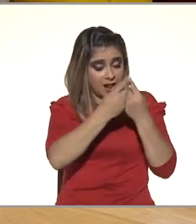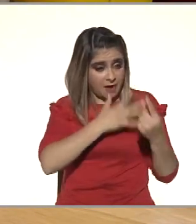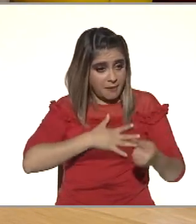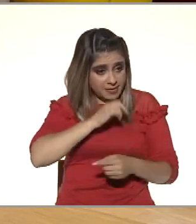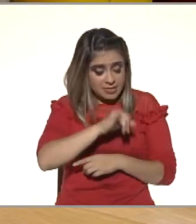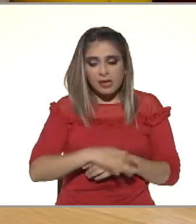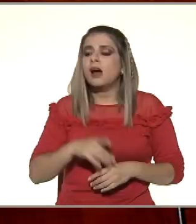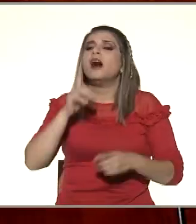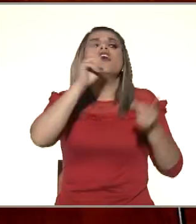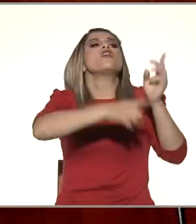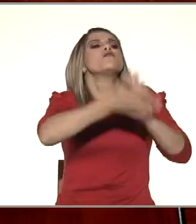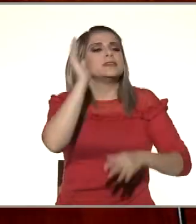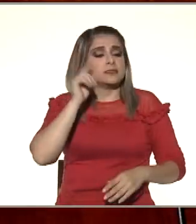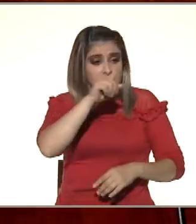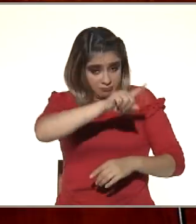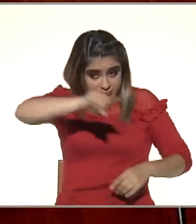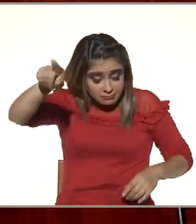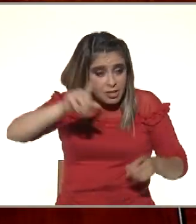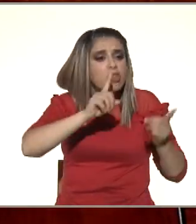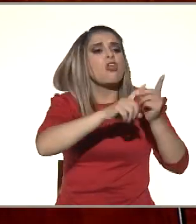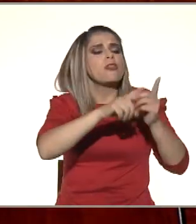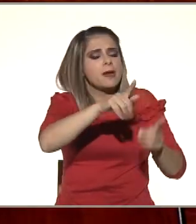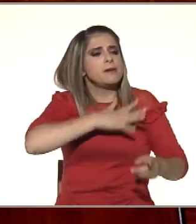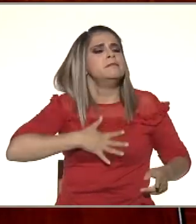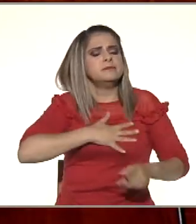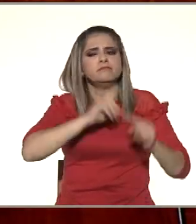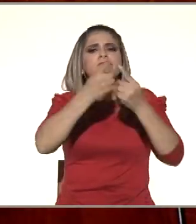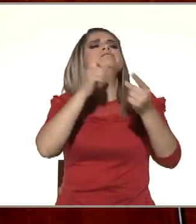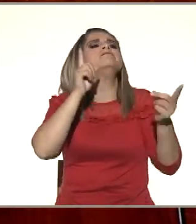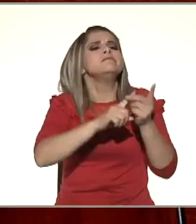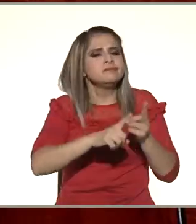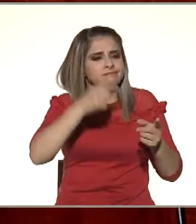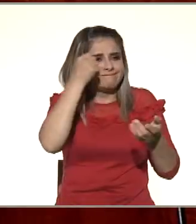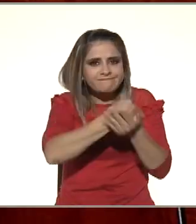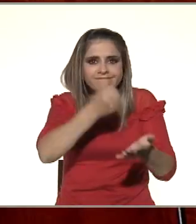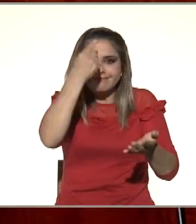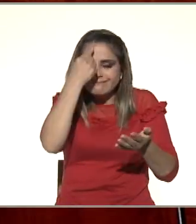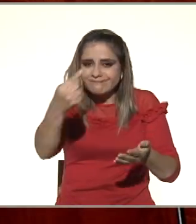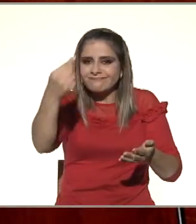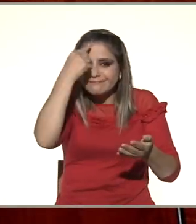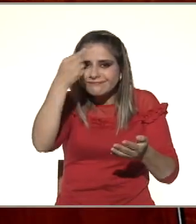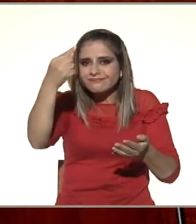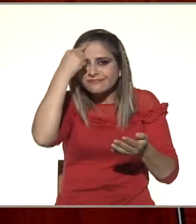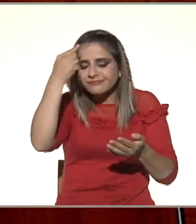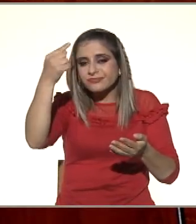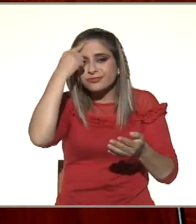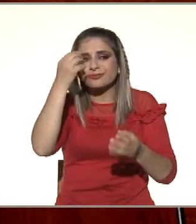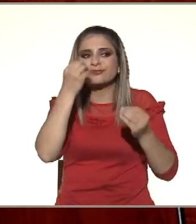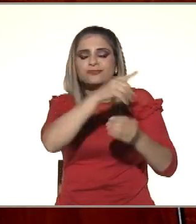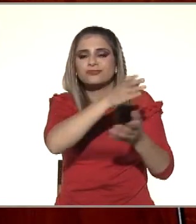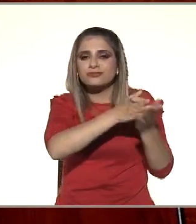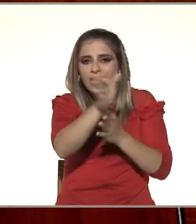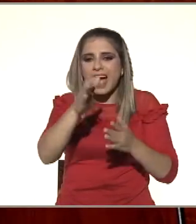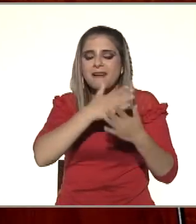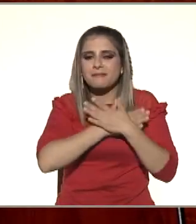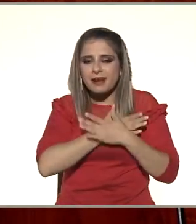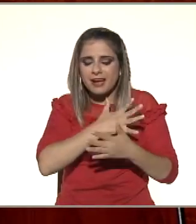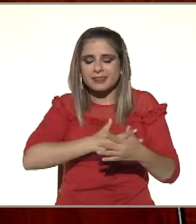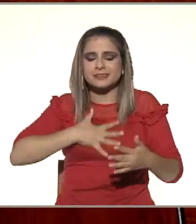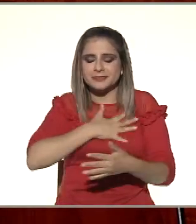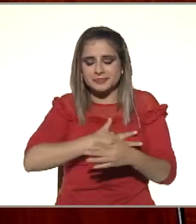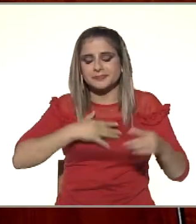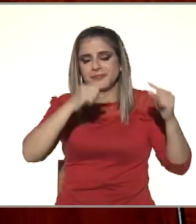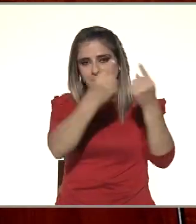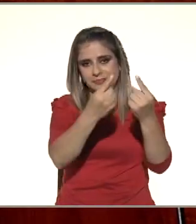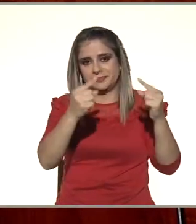¿dónde fuiste? Pero fuiste a ese lado, y estar duro con ese pensamiento obsesivo. Que es terrible, pero